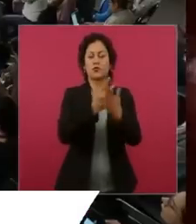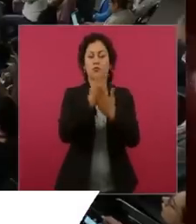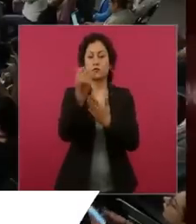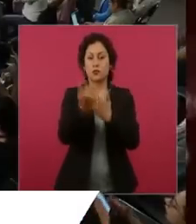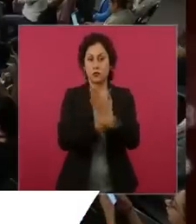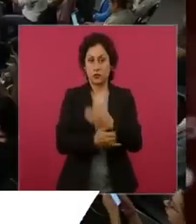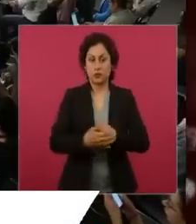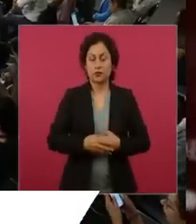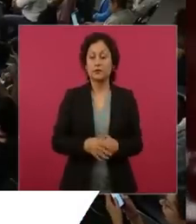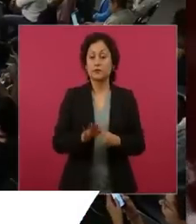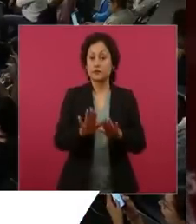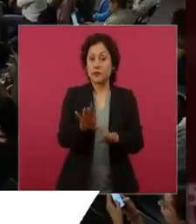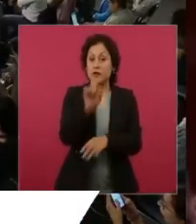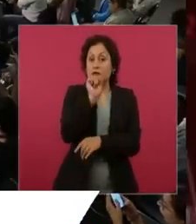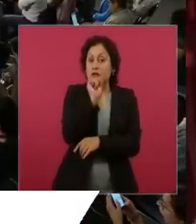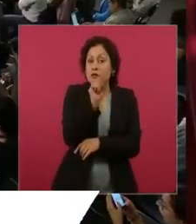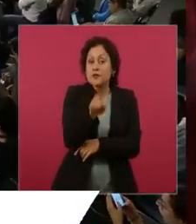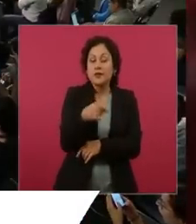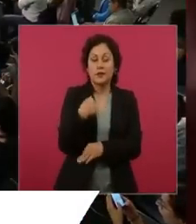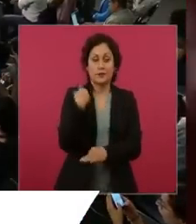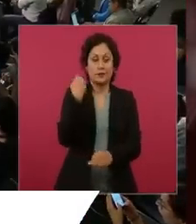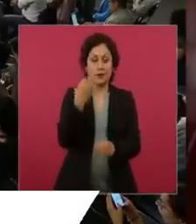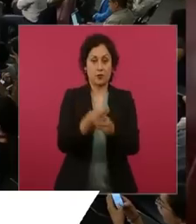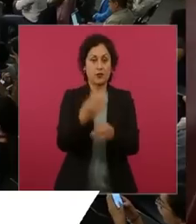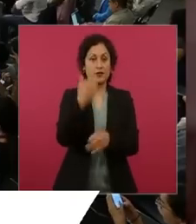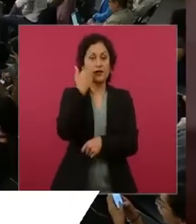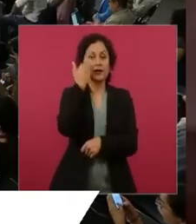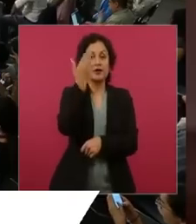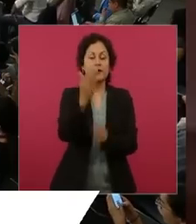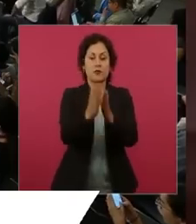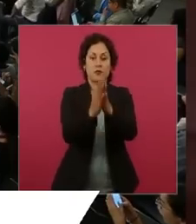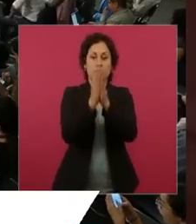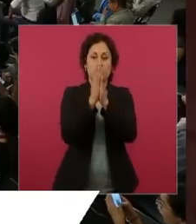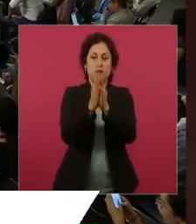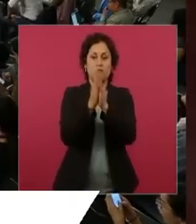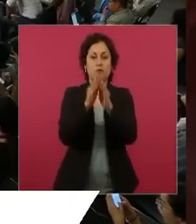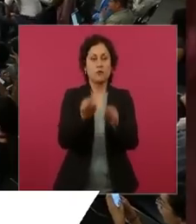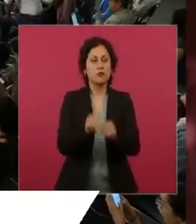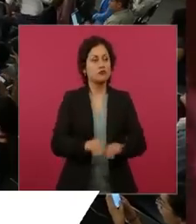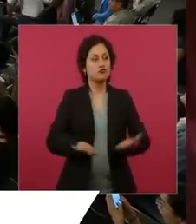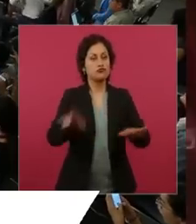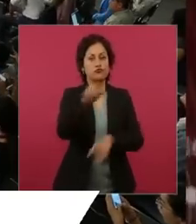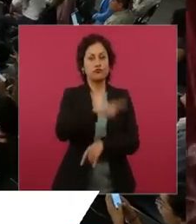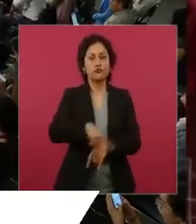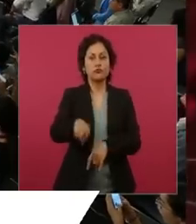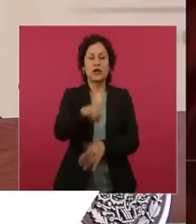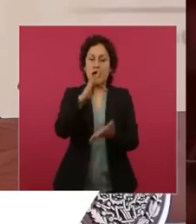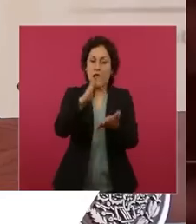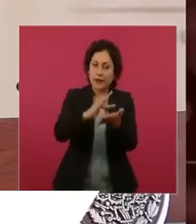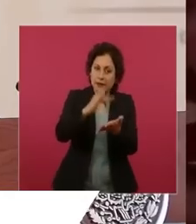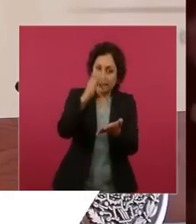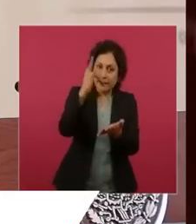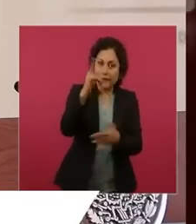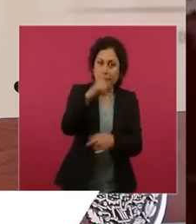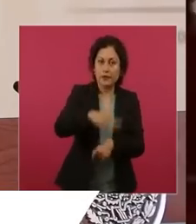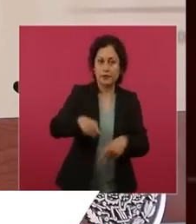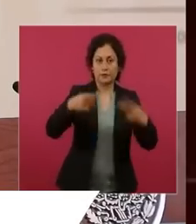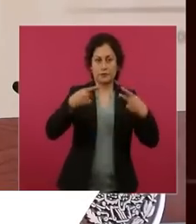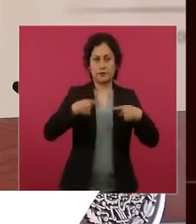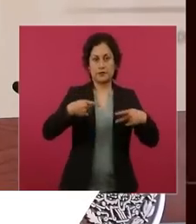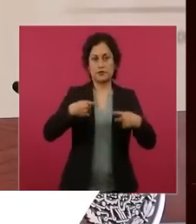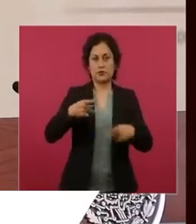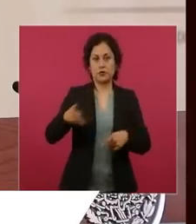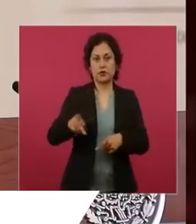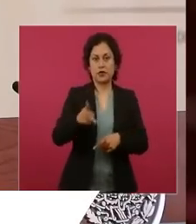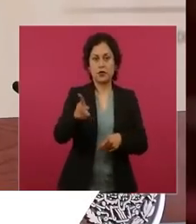al menos en materia de El Poder Ejecutivo por supuesto Federal pero también estatal y el presidente pues sin regodearse